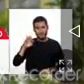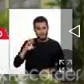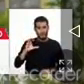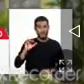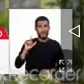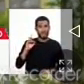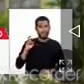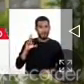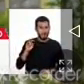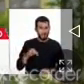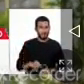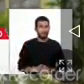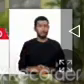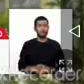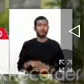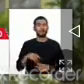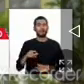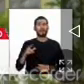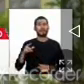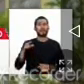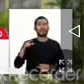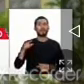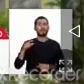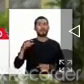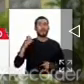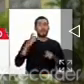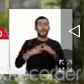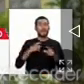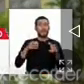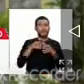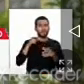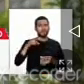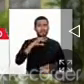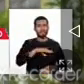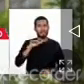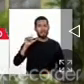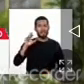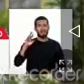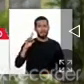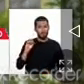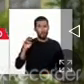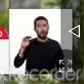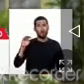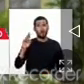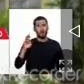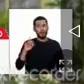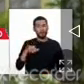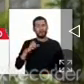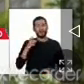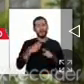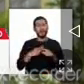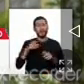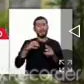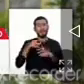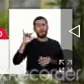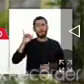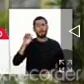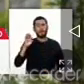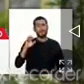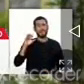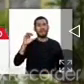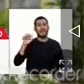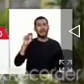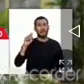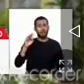Calderón, del ex canciller de Chile, Alfredo Moreno, del ex canciller de Perú, José Antonio